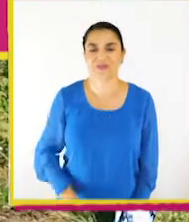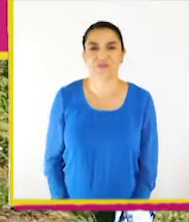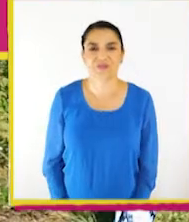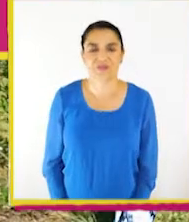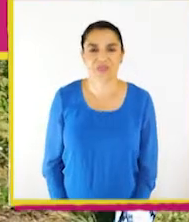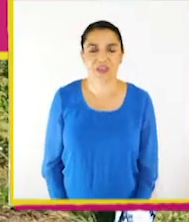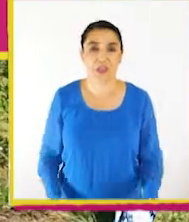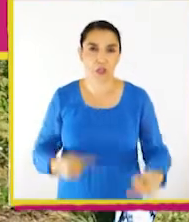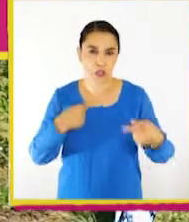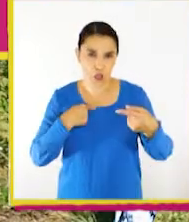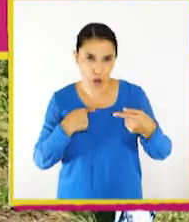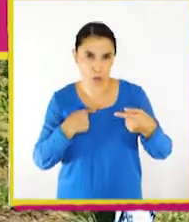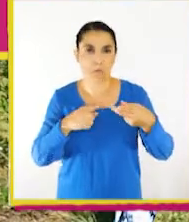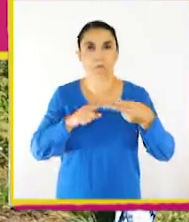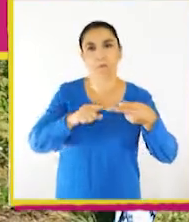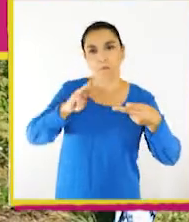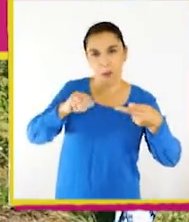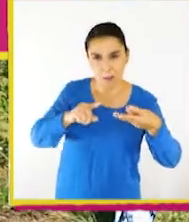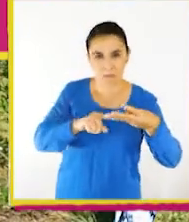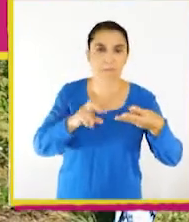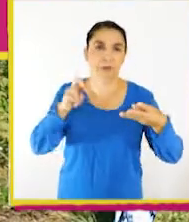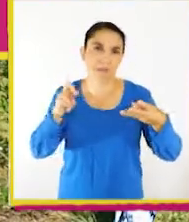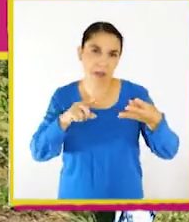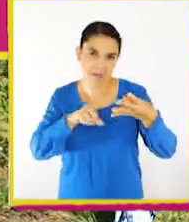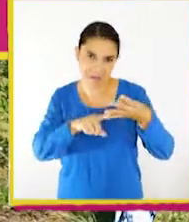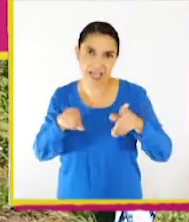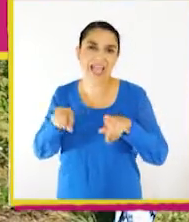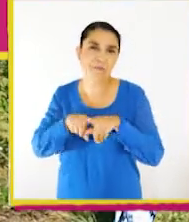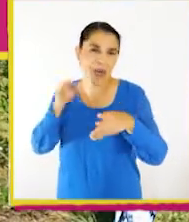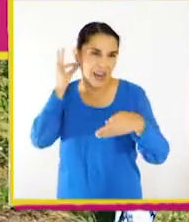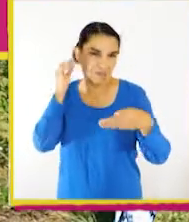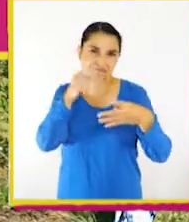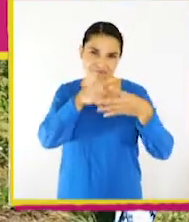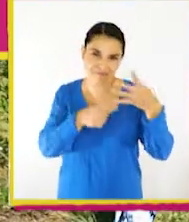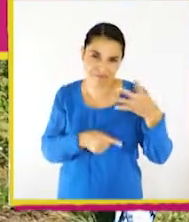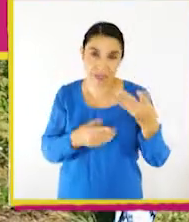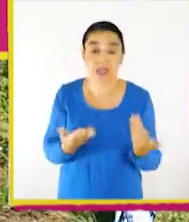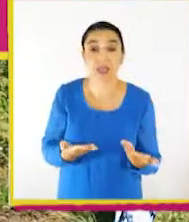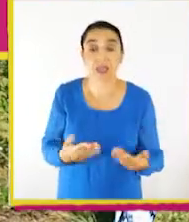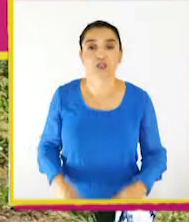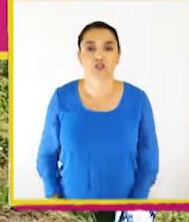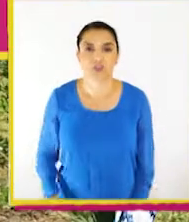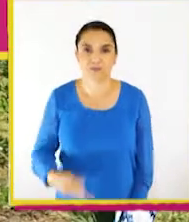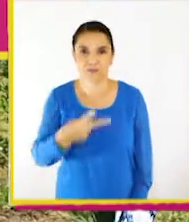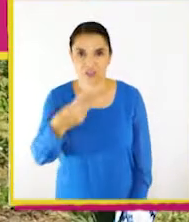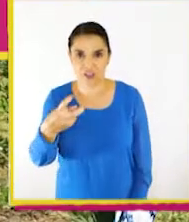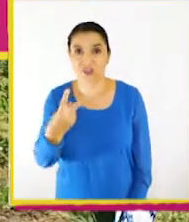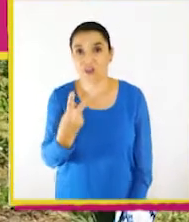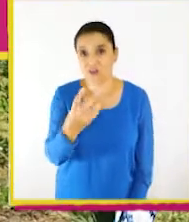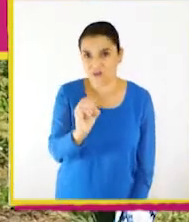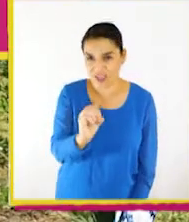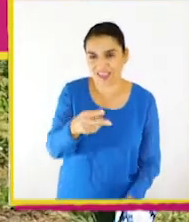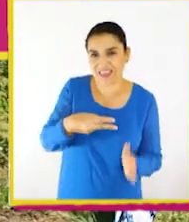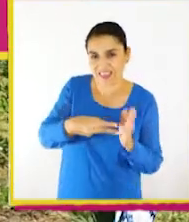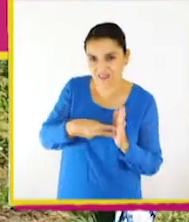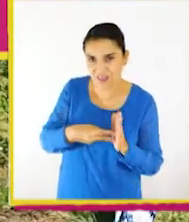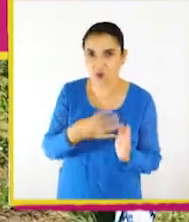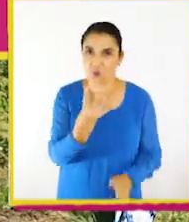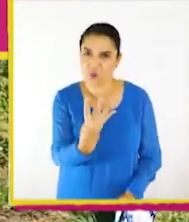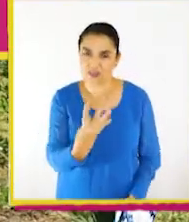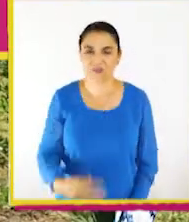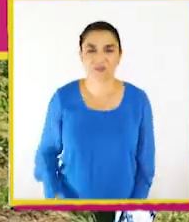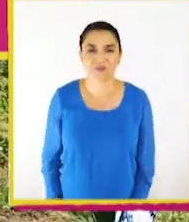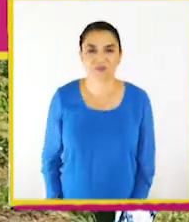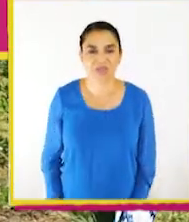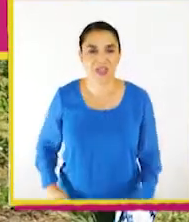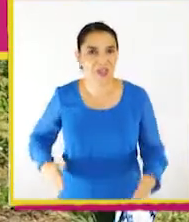cuatro. Yo, mi mamá, mi papá y mi hermana. Entonces dividimos 220 dividido